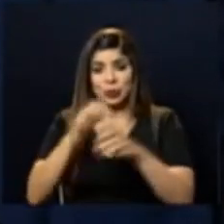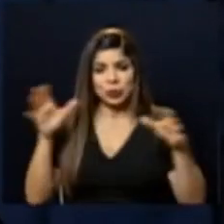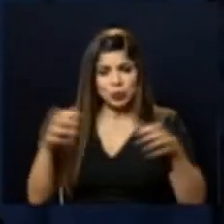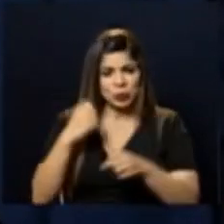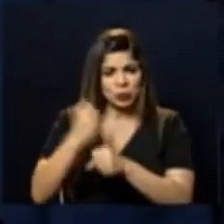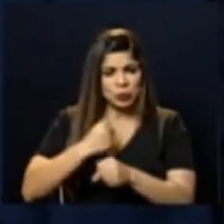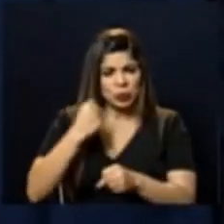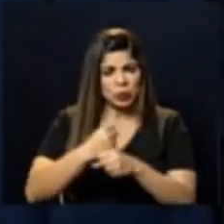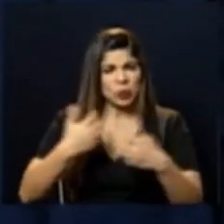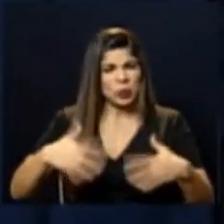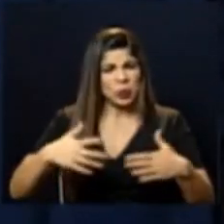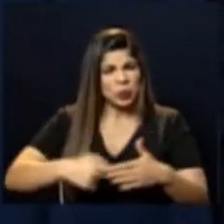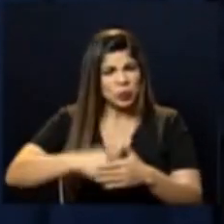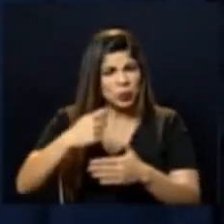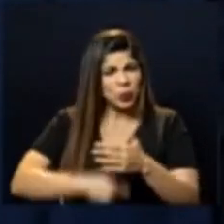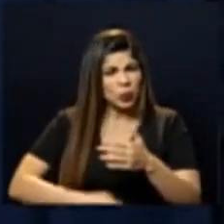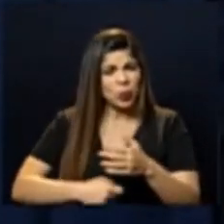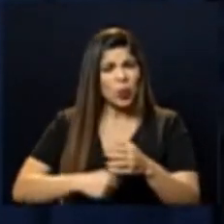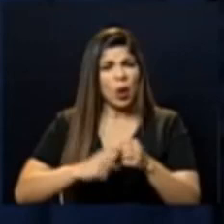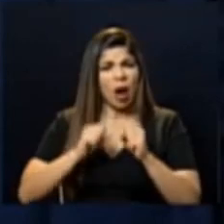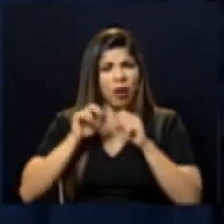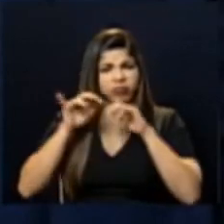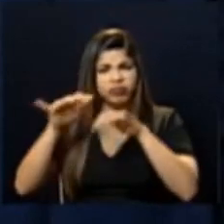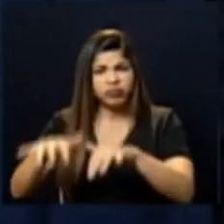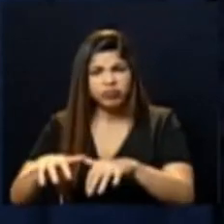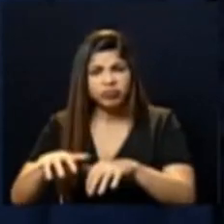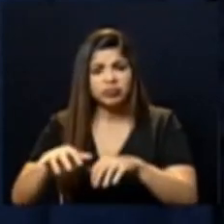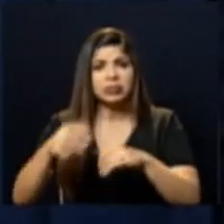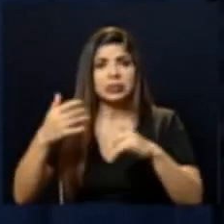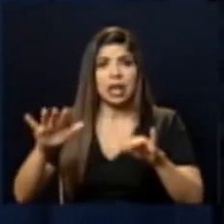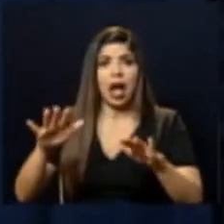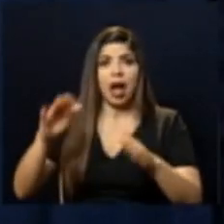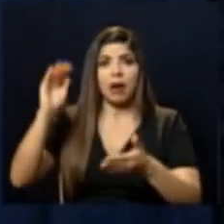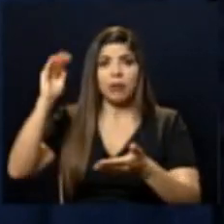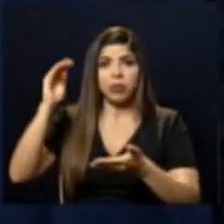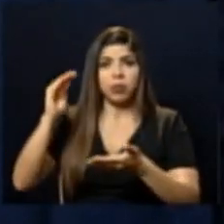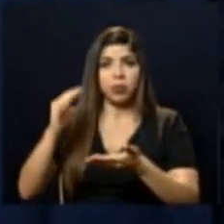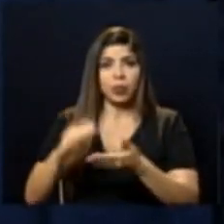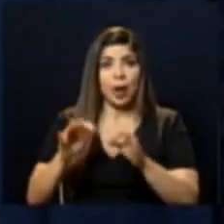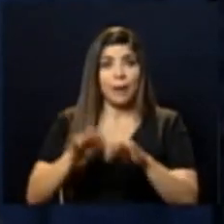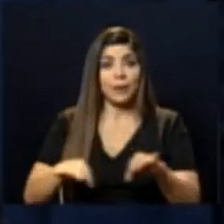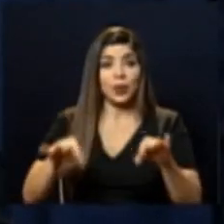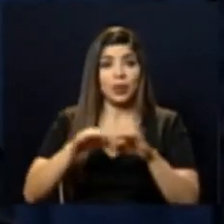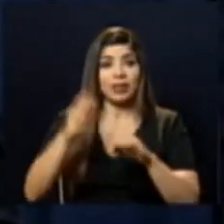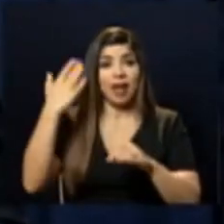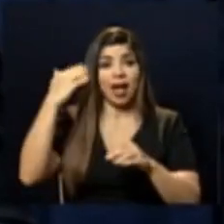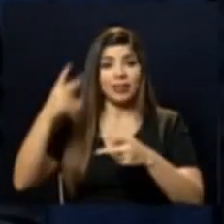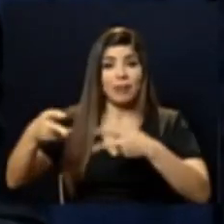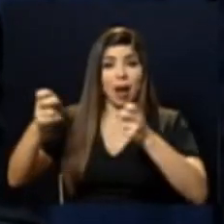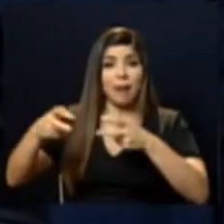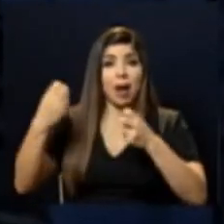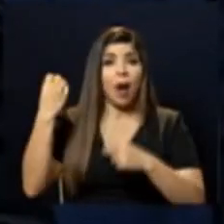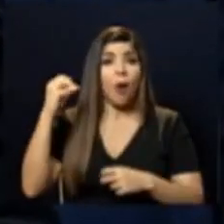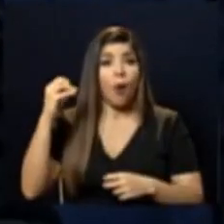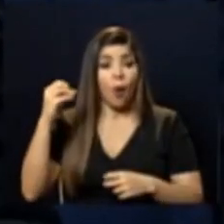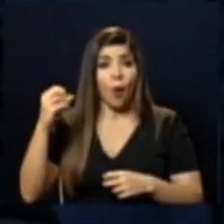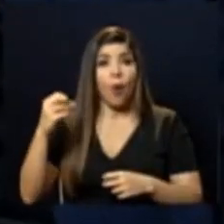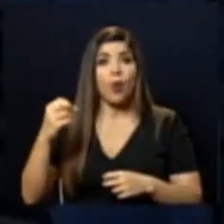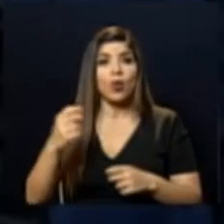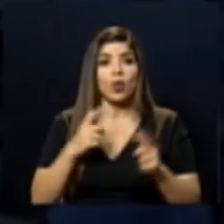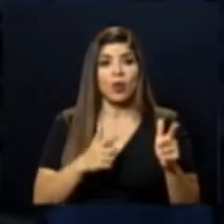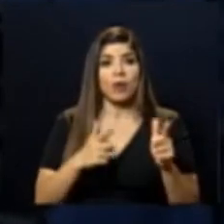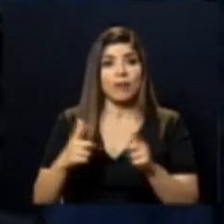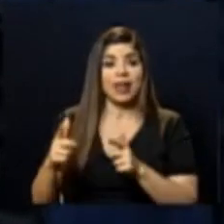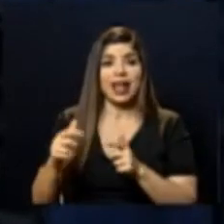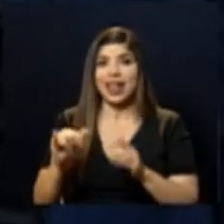arduo y con los operativos se ha contrarrestado de manera importante la extracción de oro, la portación